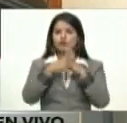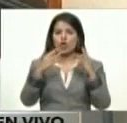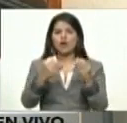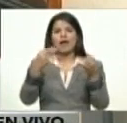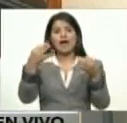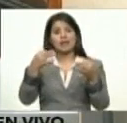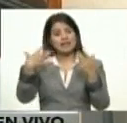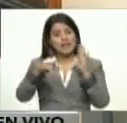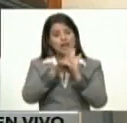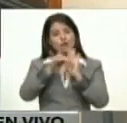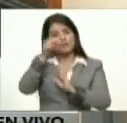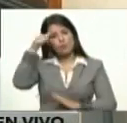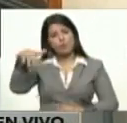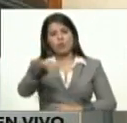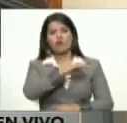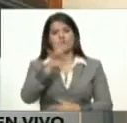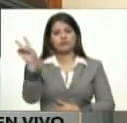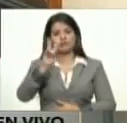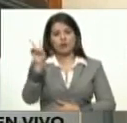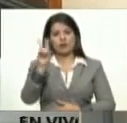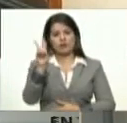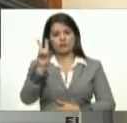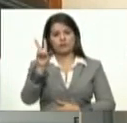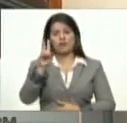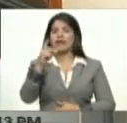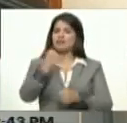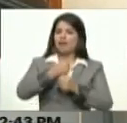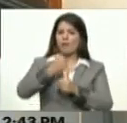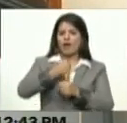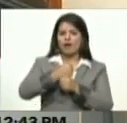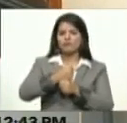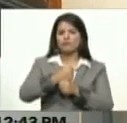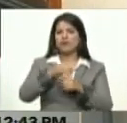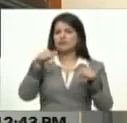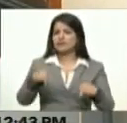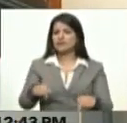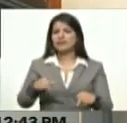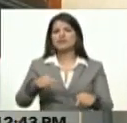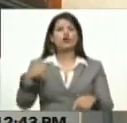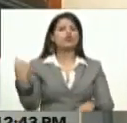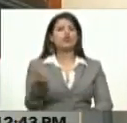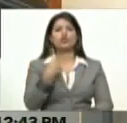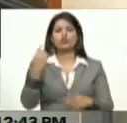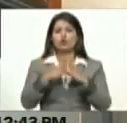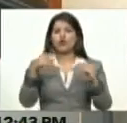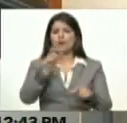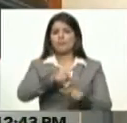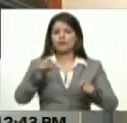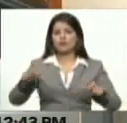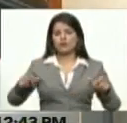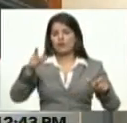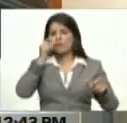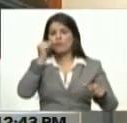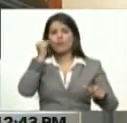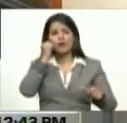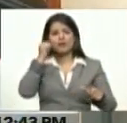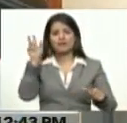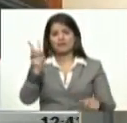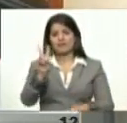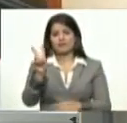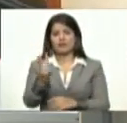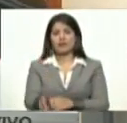de los derechos del pueblo venezolano, trabajando para que todos y todas